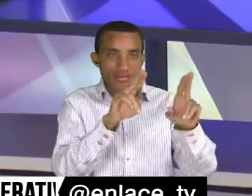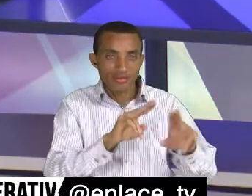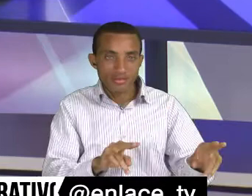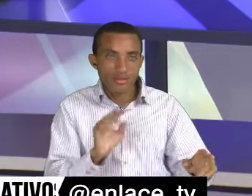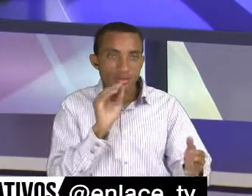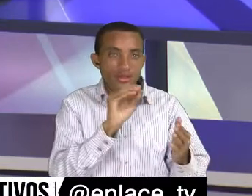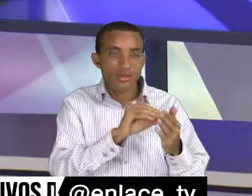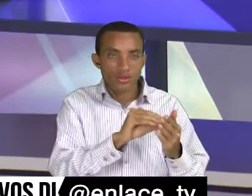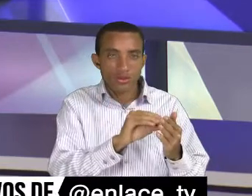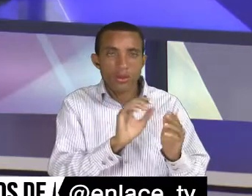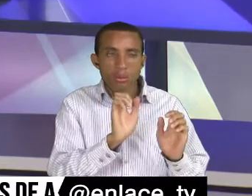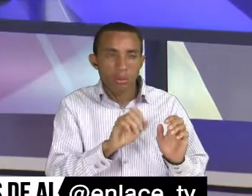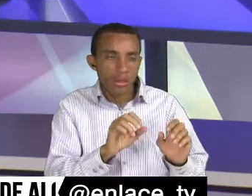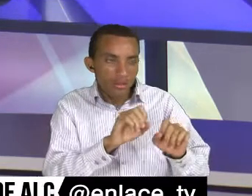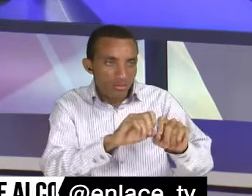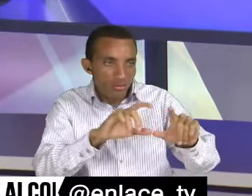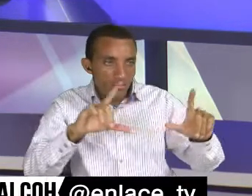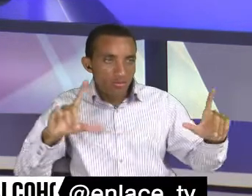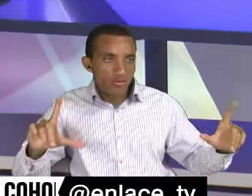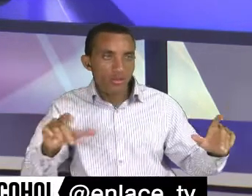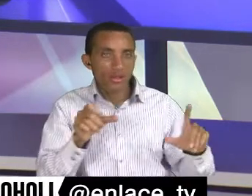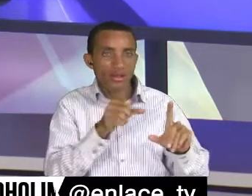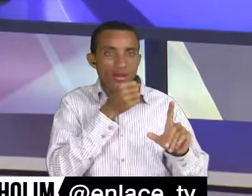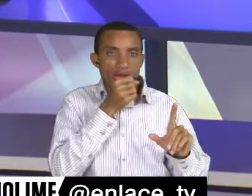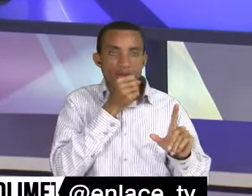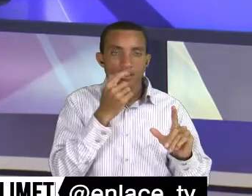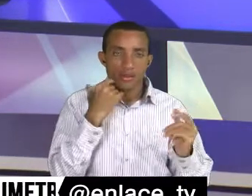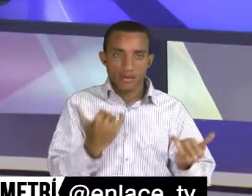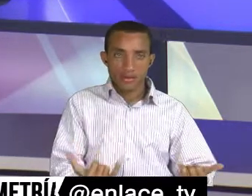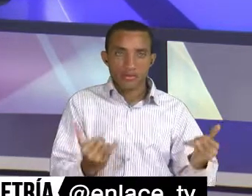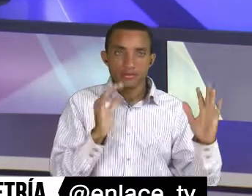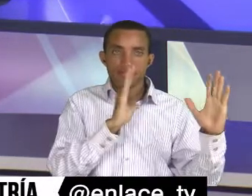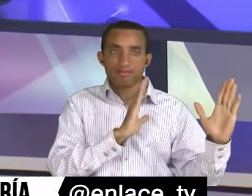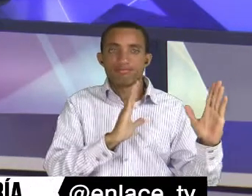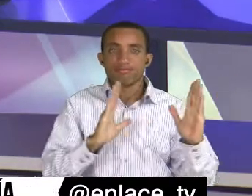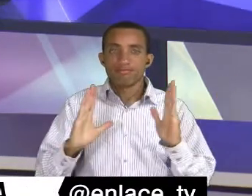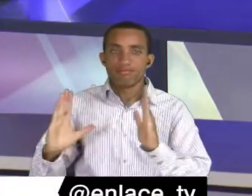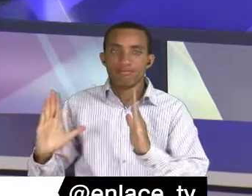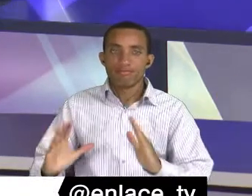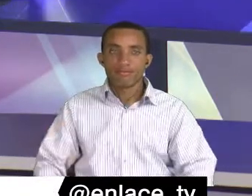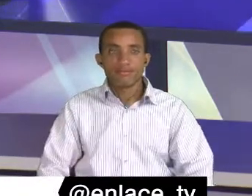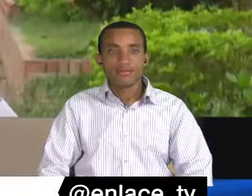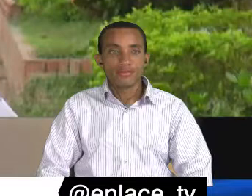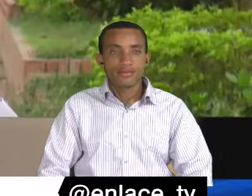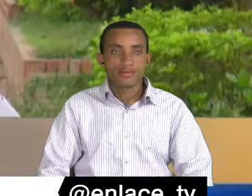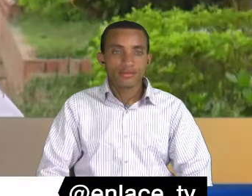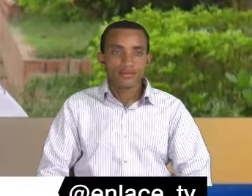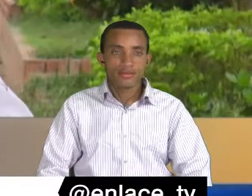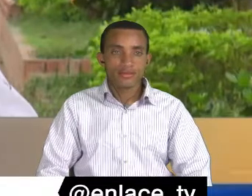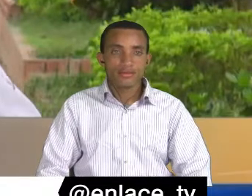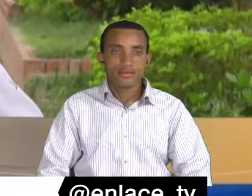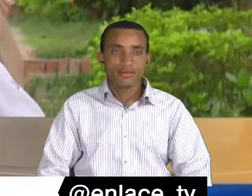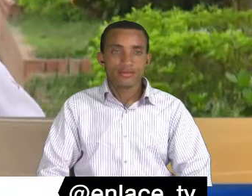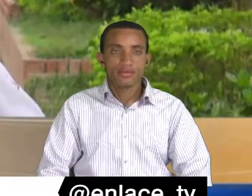www.enlacetelevisión.com en los diferentes lugares del país. A continuación, conozca los titulares de la presente emisión.